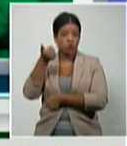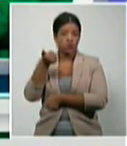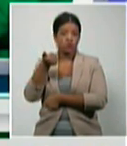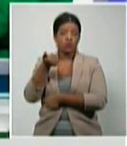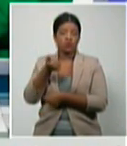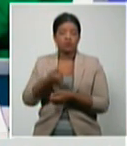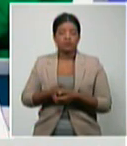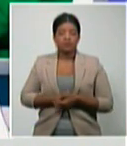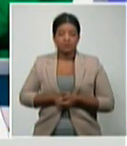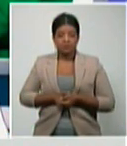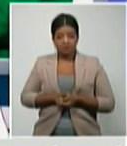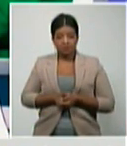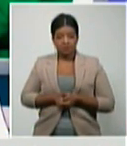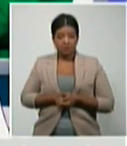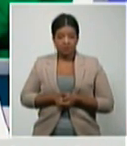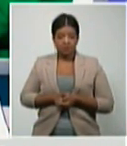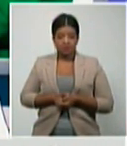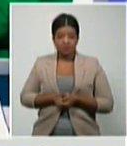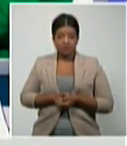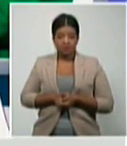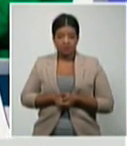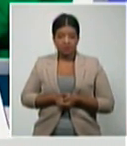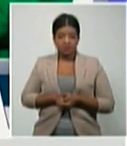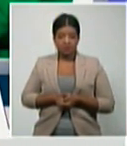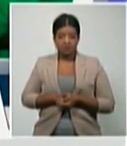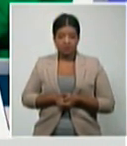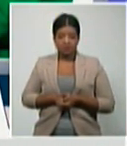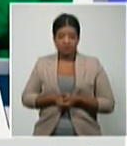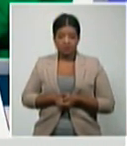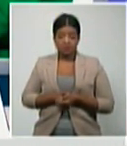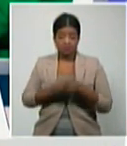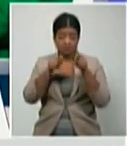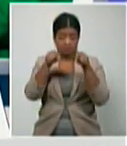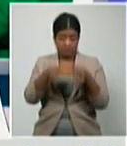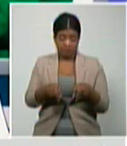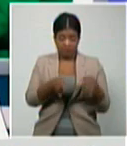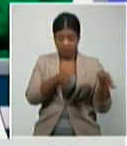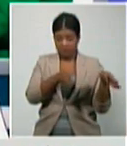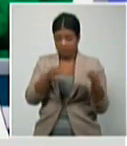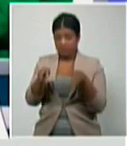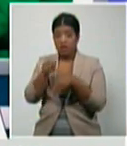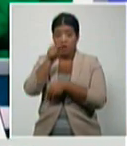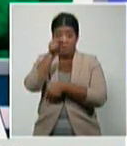Tobago. Ahora, los casos autóctonos,